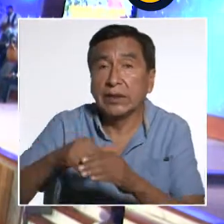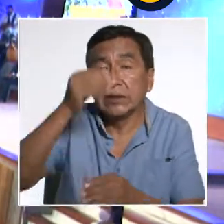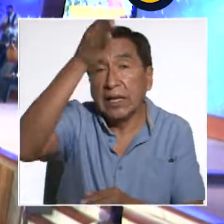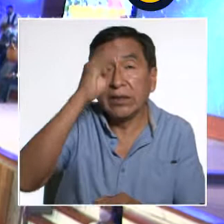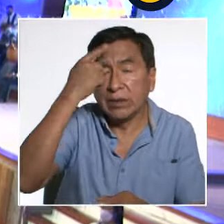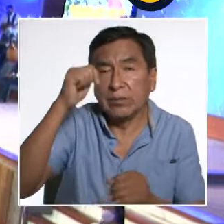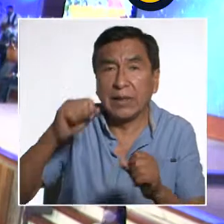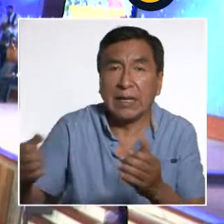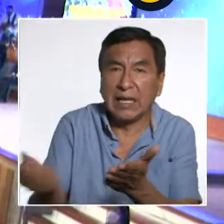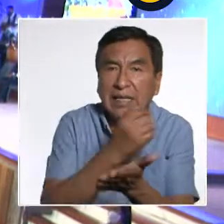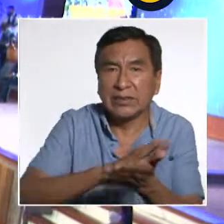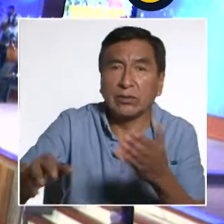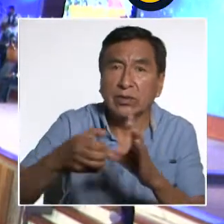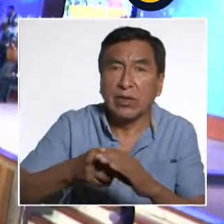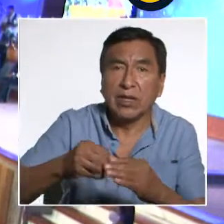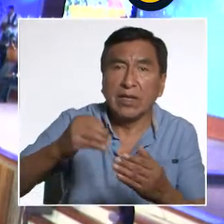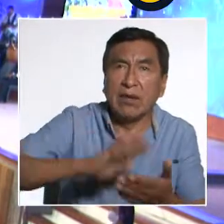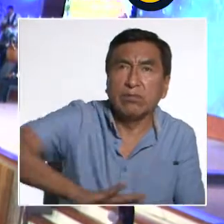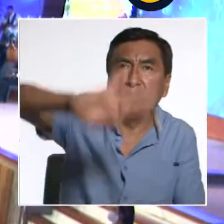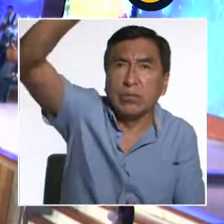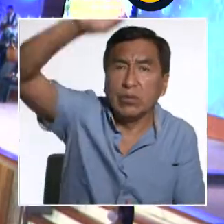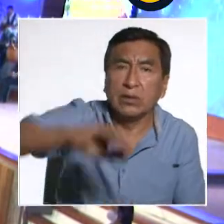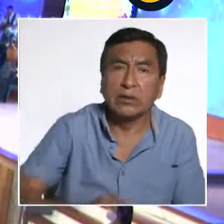la destrucción de fortalezas.